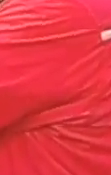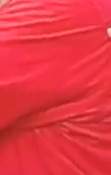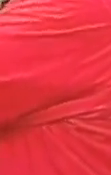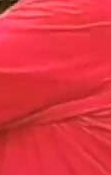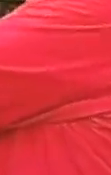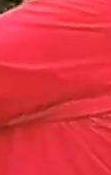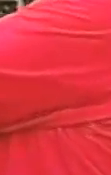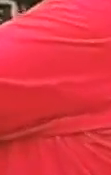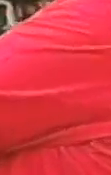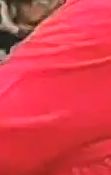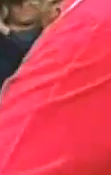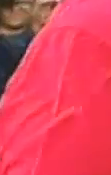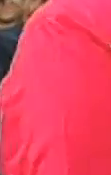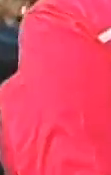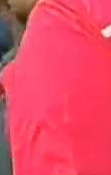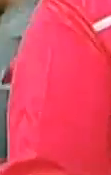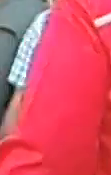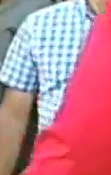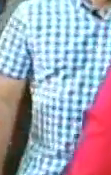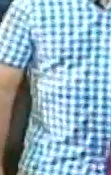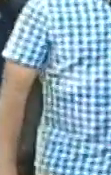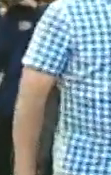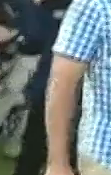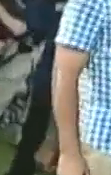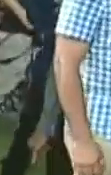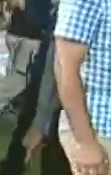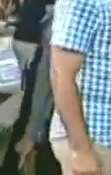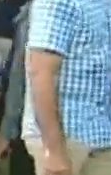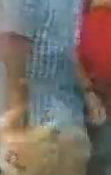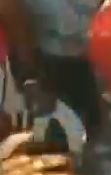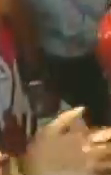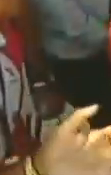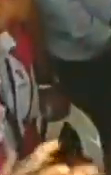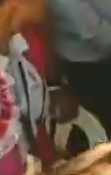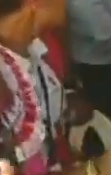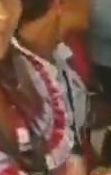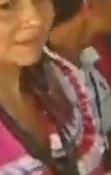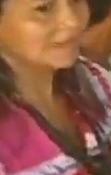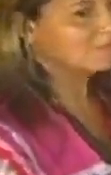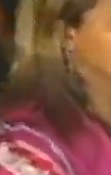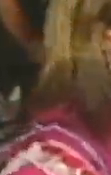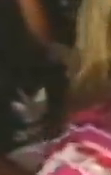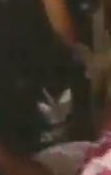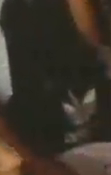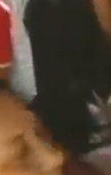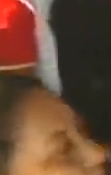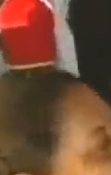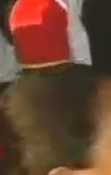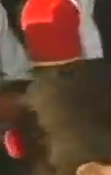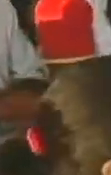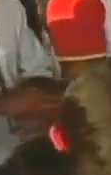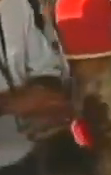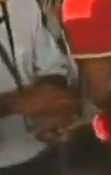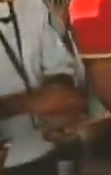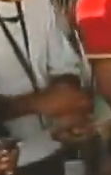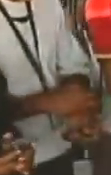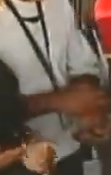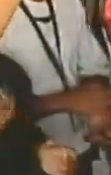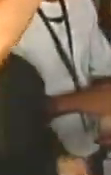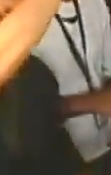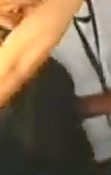Estrecha las manos con este joven que representa, como ya hemos dicho, a una de las más importantes etnias